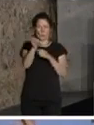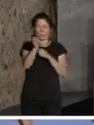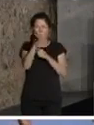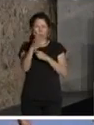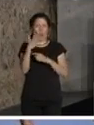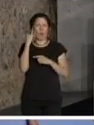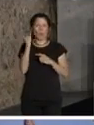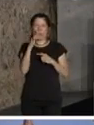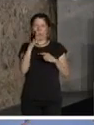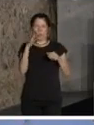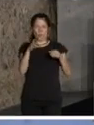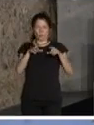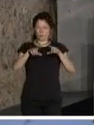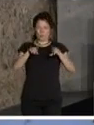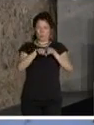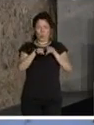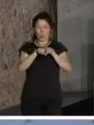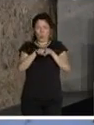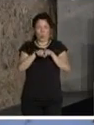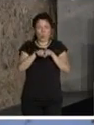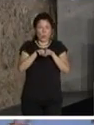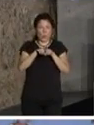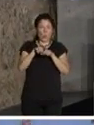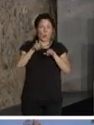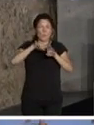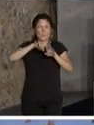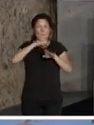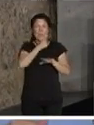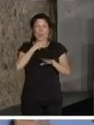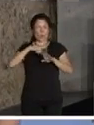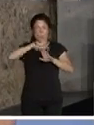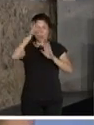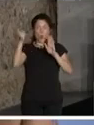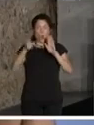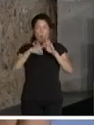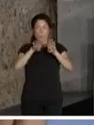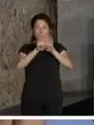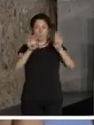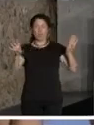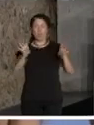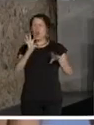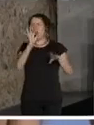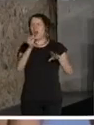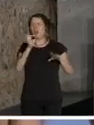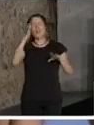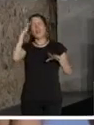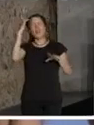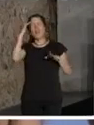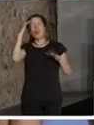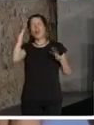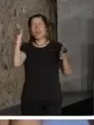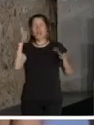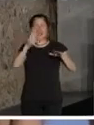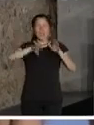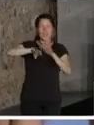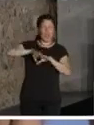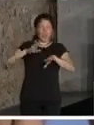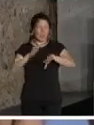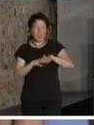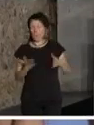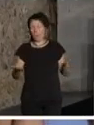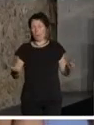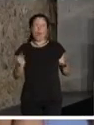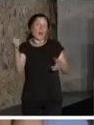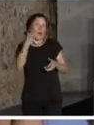las que tienen forrada todo badajo Estas son las políticas de estas personas que es verdad que no tienen ideología ni de izquierdas ni de